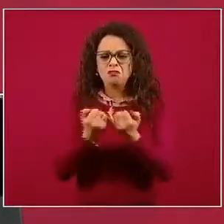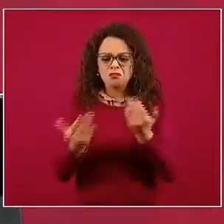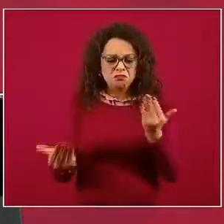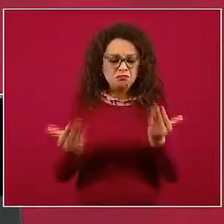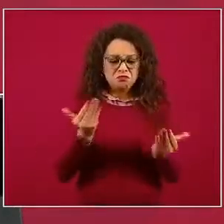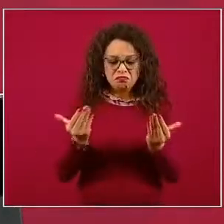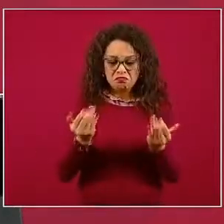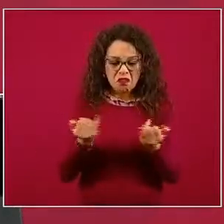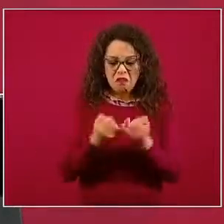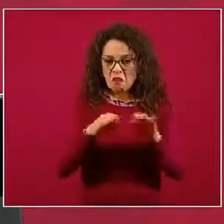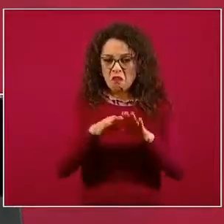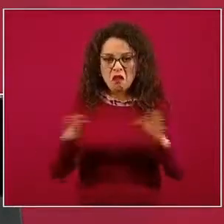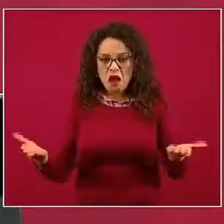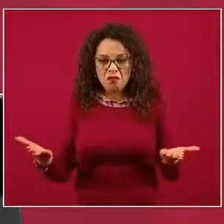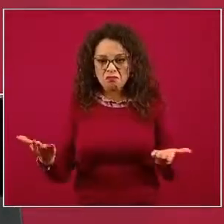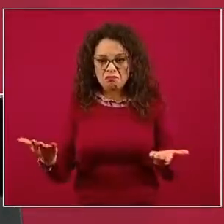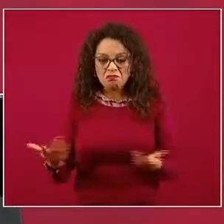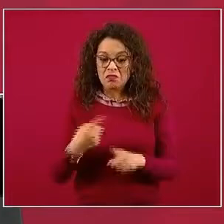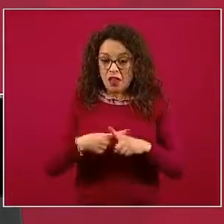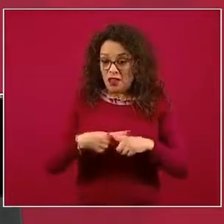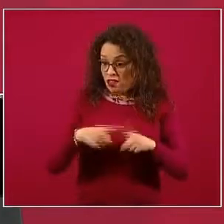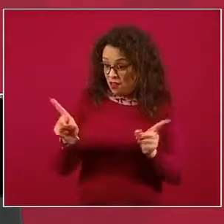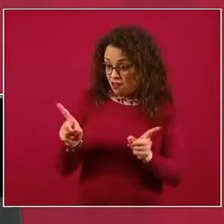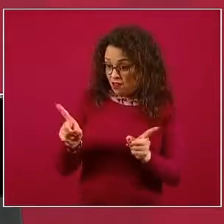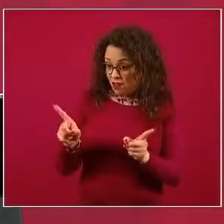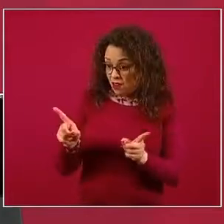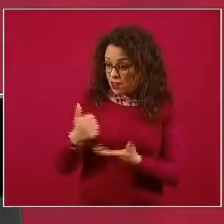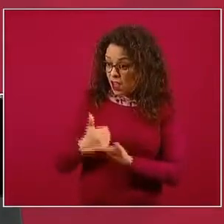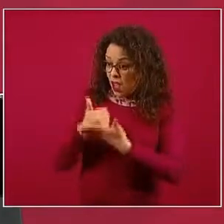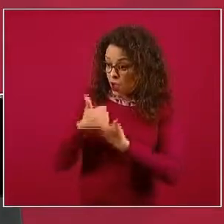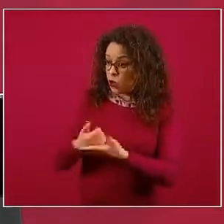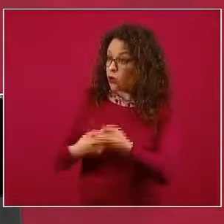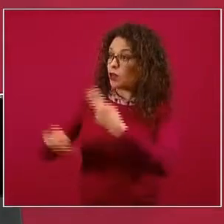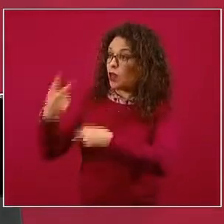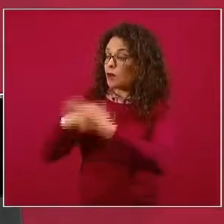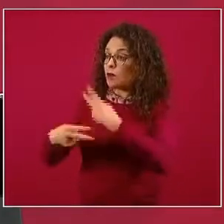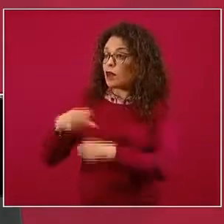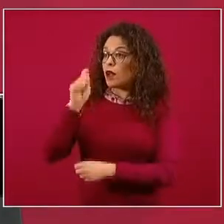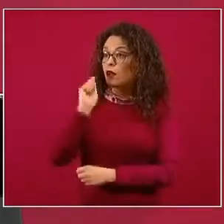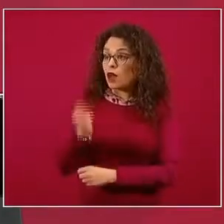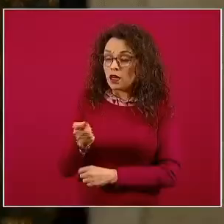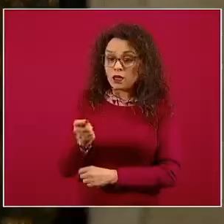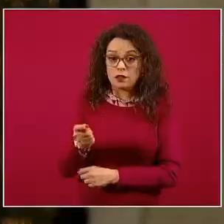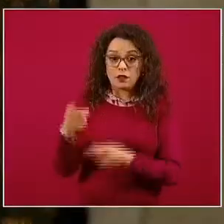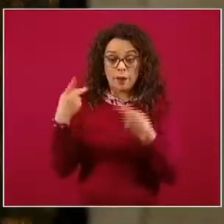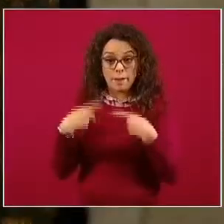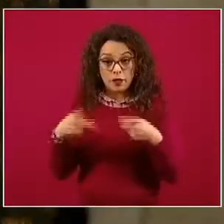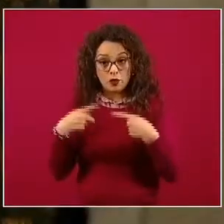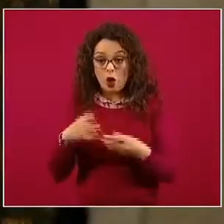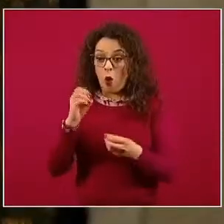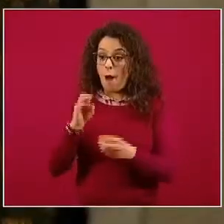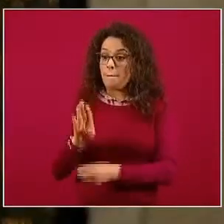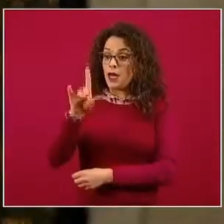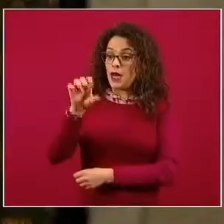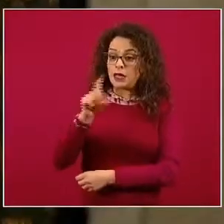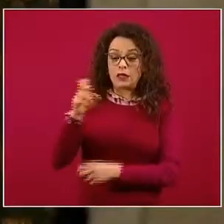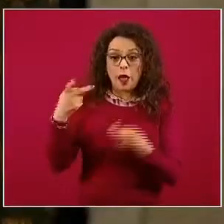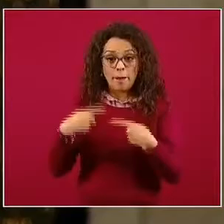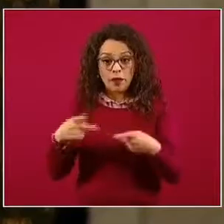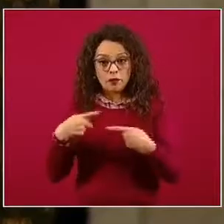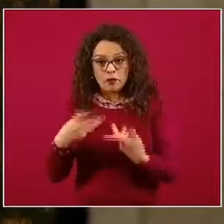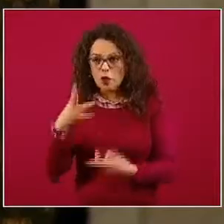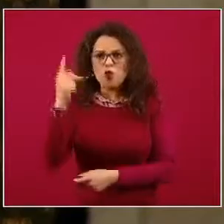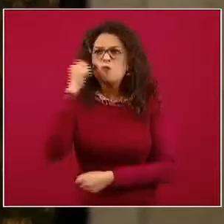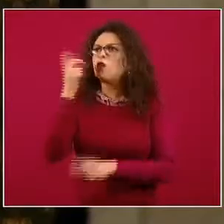diferencia que vengan algunas decenas o incluso centenas de miles de personas de cualquier